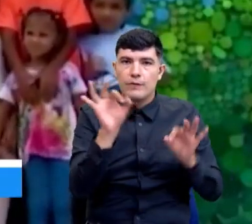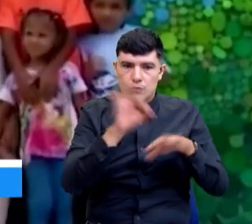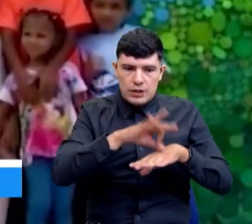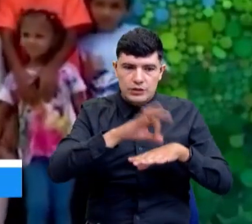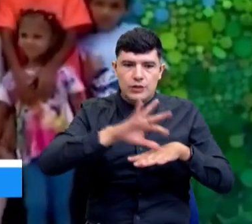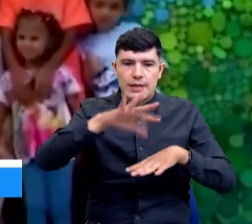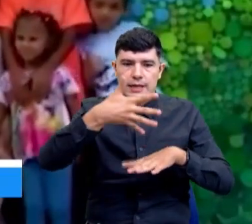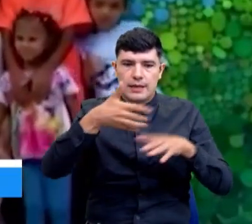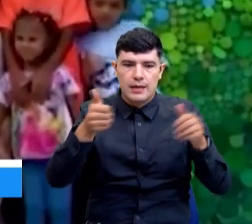con quinta